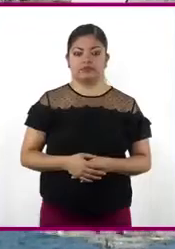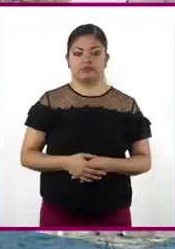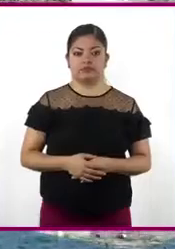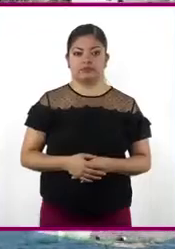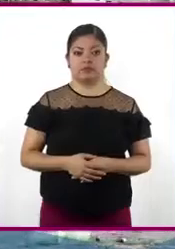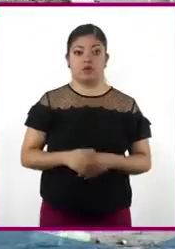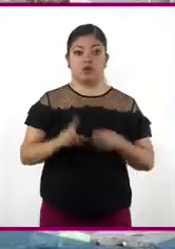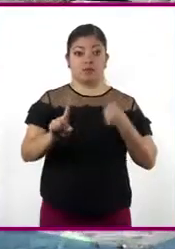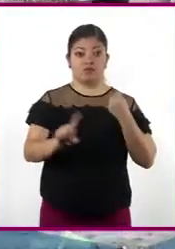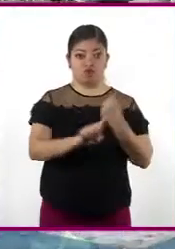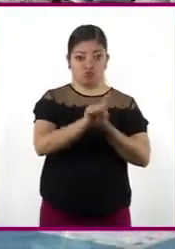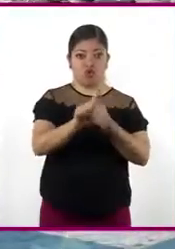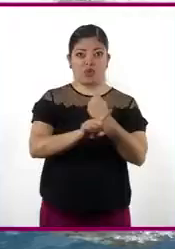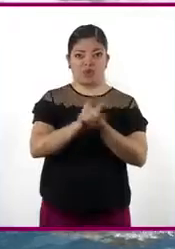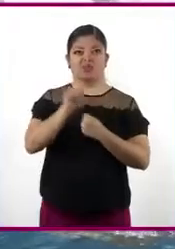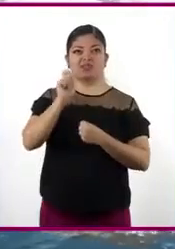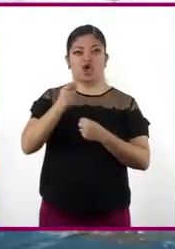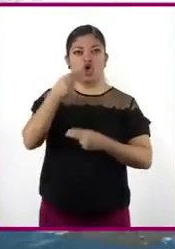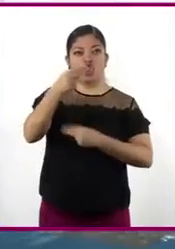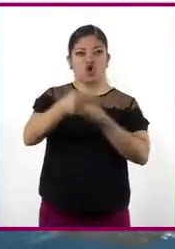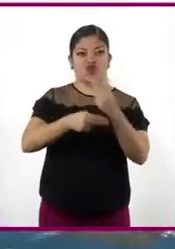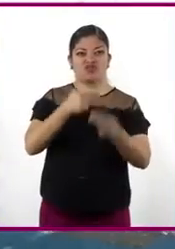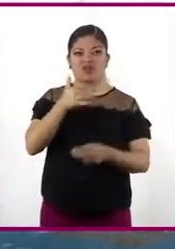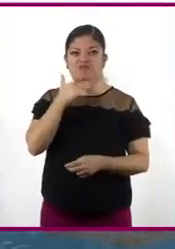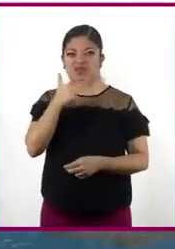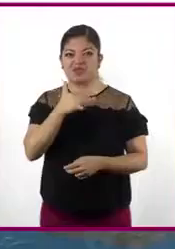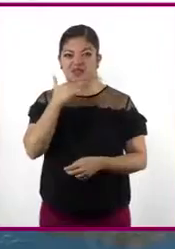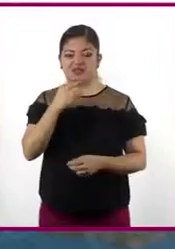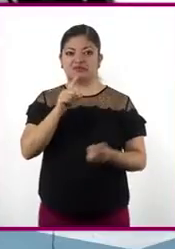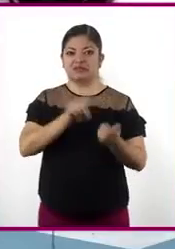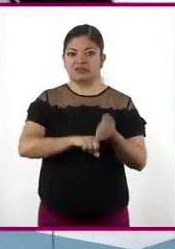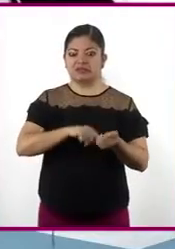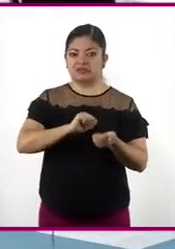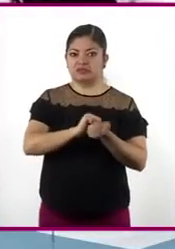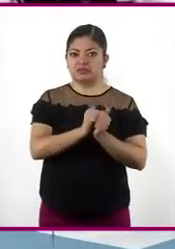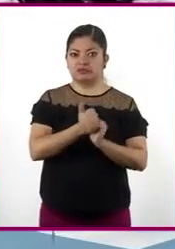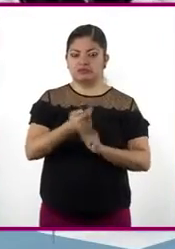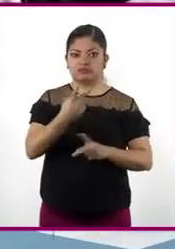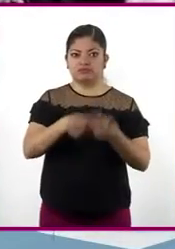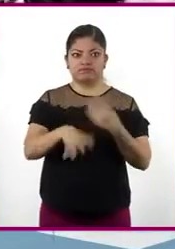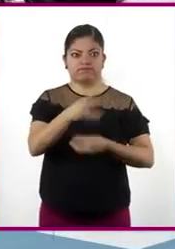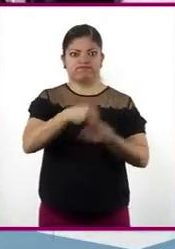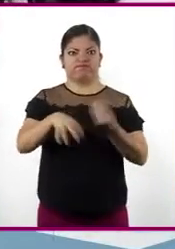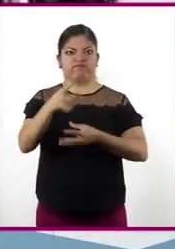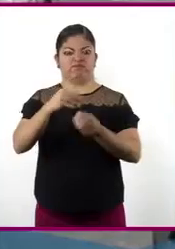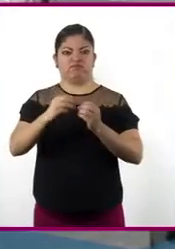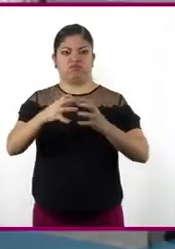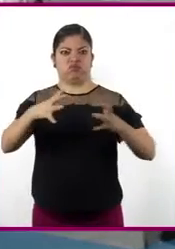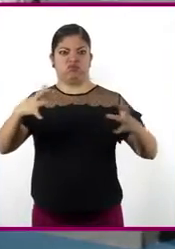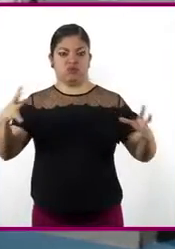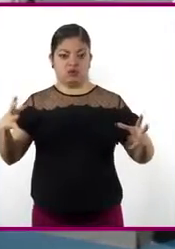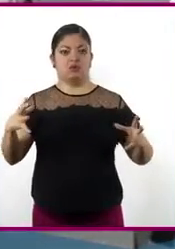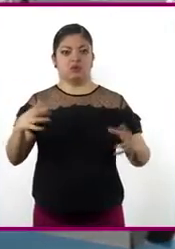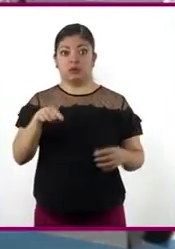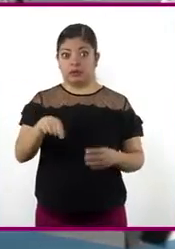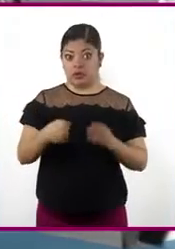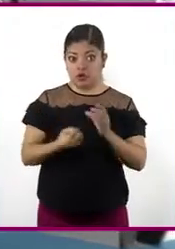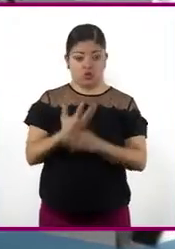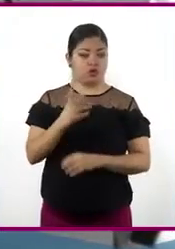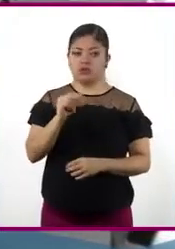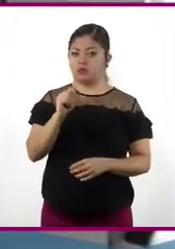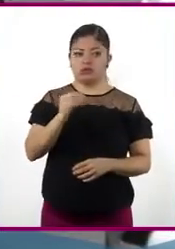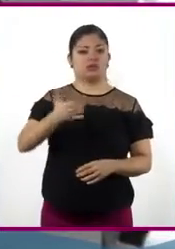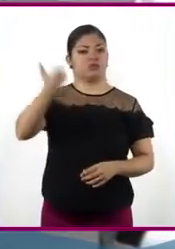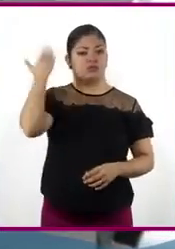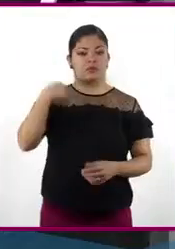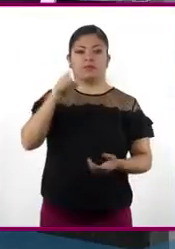Los problemas por la contaminación y la sobreexplotación de recursos no son nuevos. Desde el siglo pasado, en